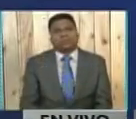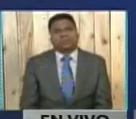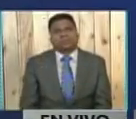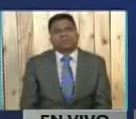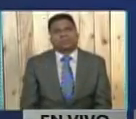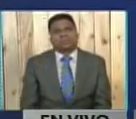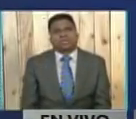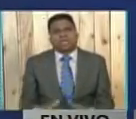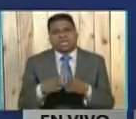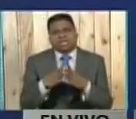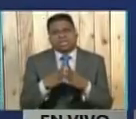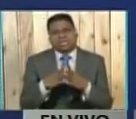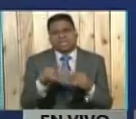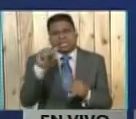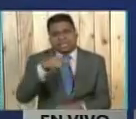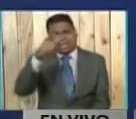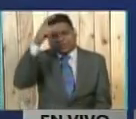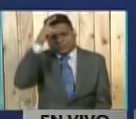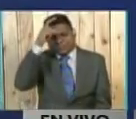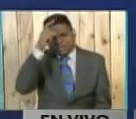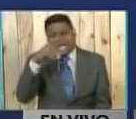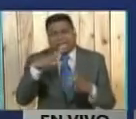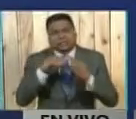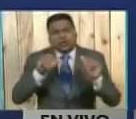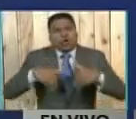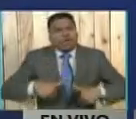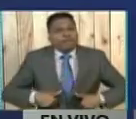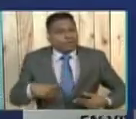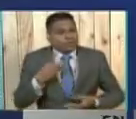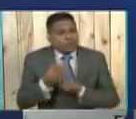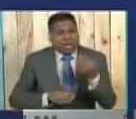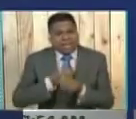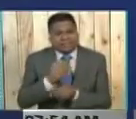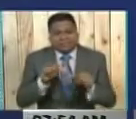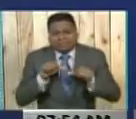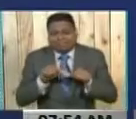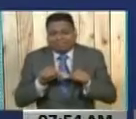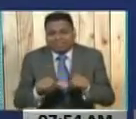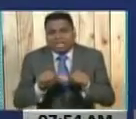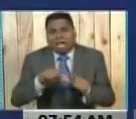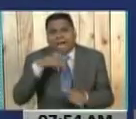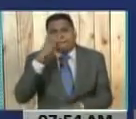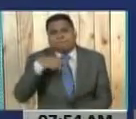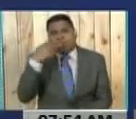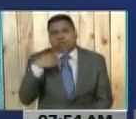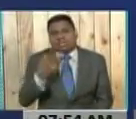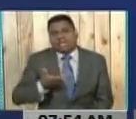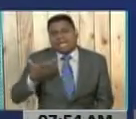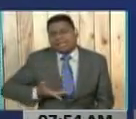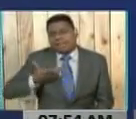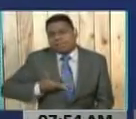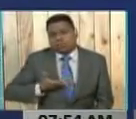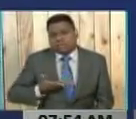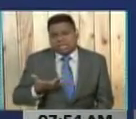de Turquía todos los esfuerzos que se hacen por la estabilidad política de esta importante nación,